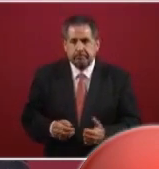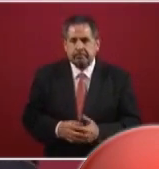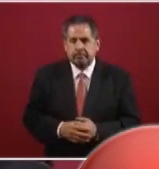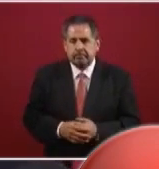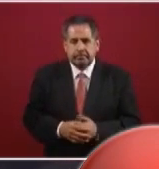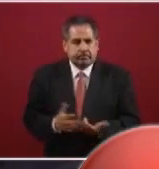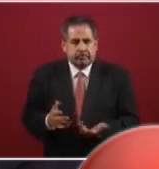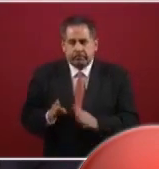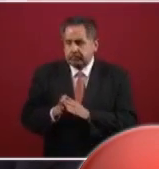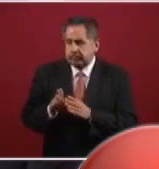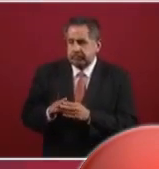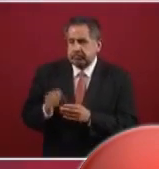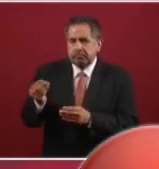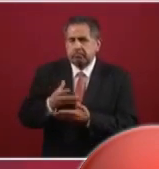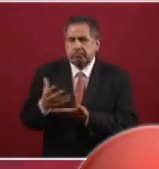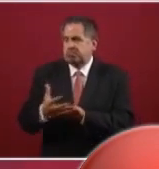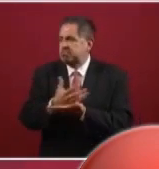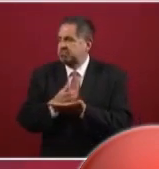no hay